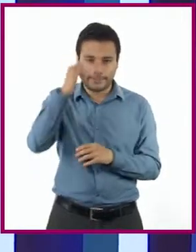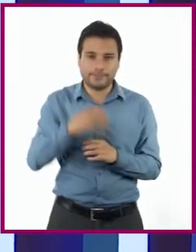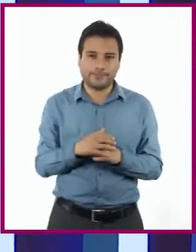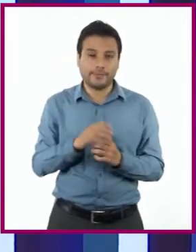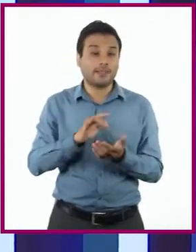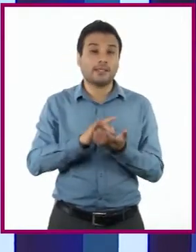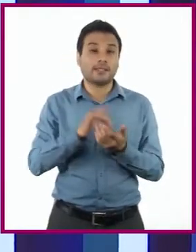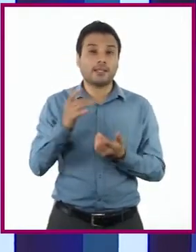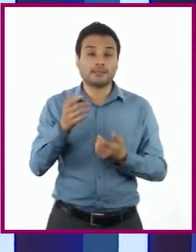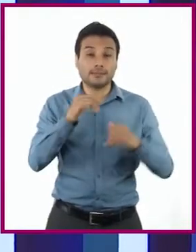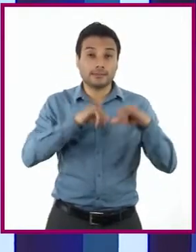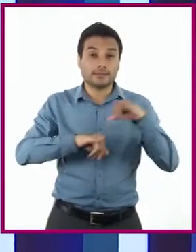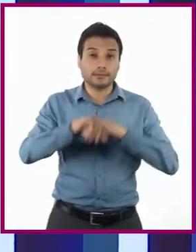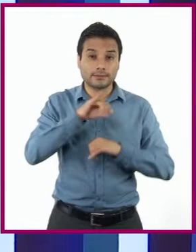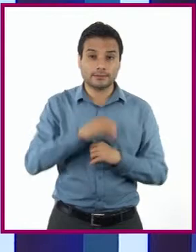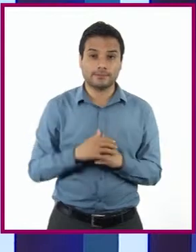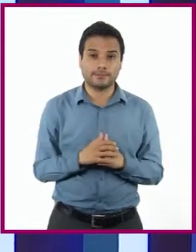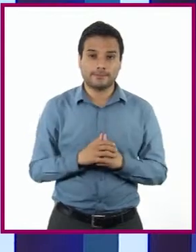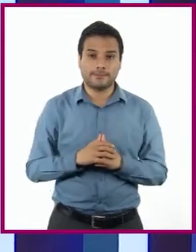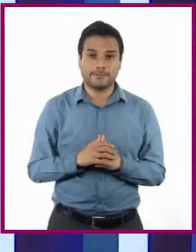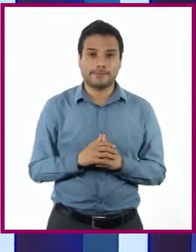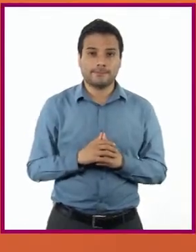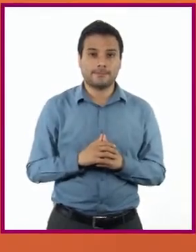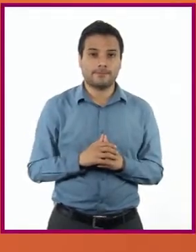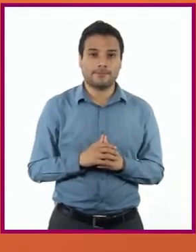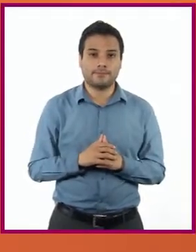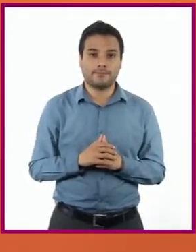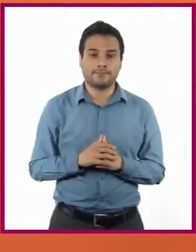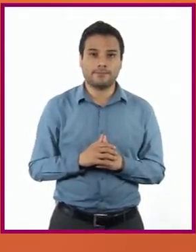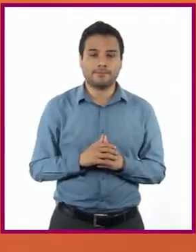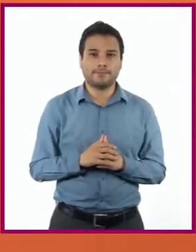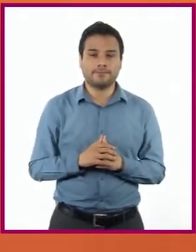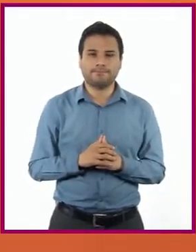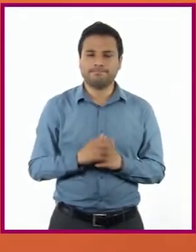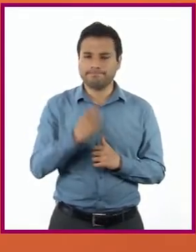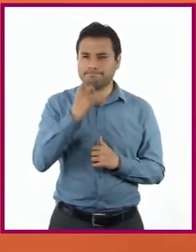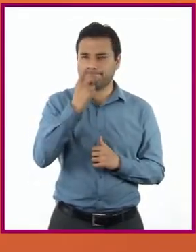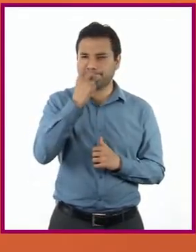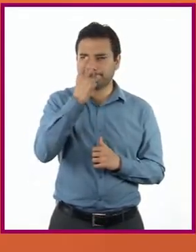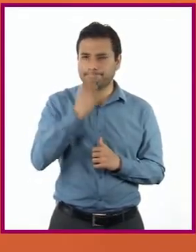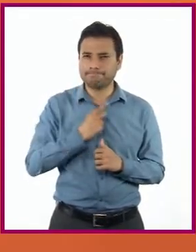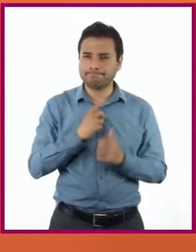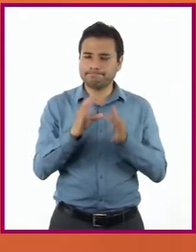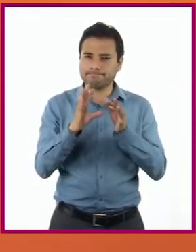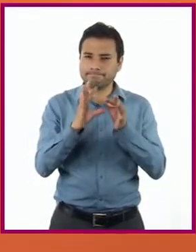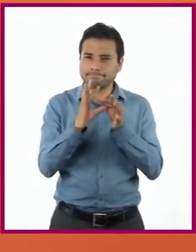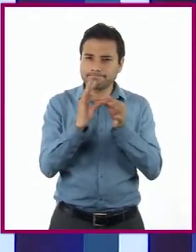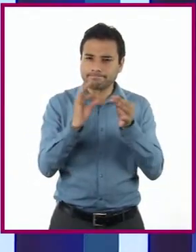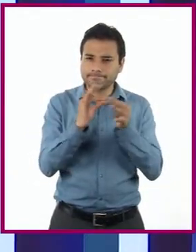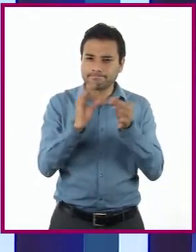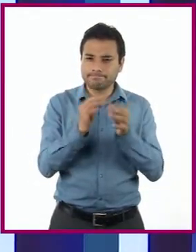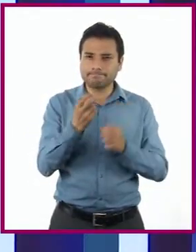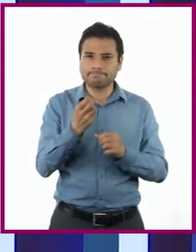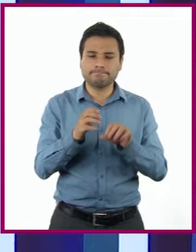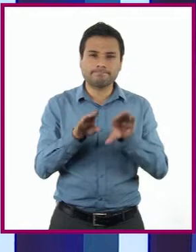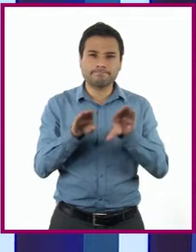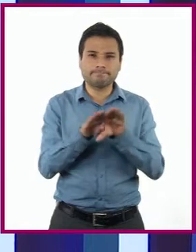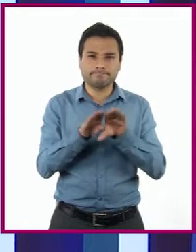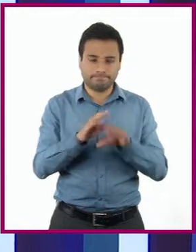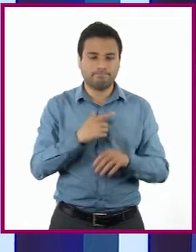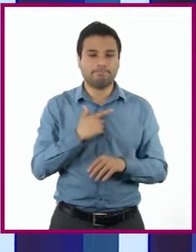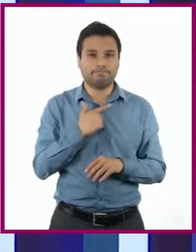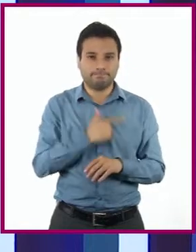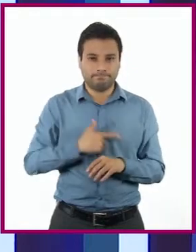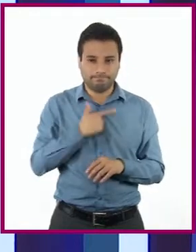ciencia que tenemos hoy en día. Cuéntenos más acerca de eso, por favor, maestra. Con gusto.